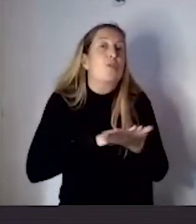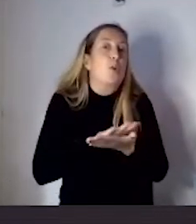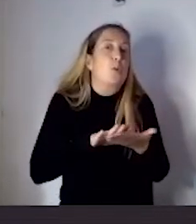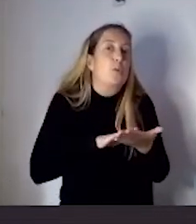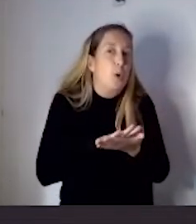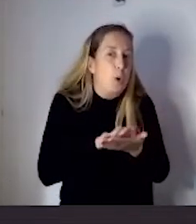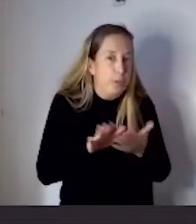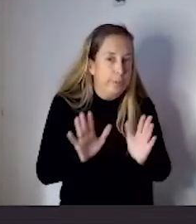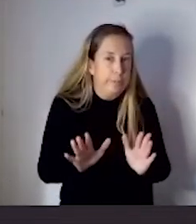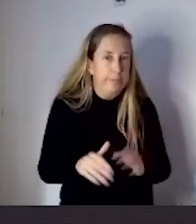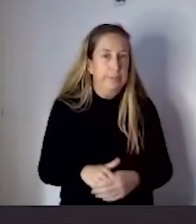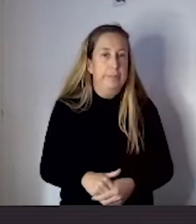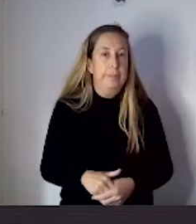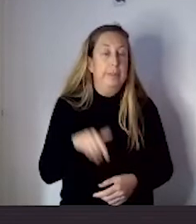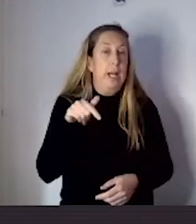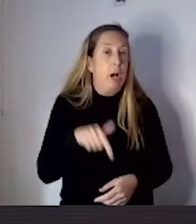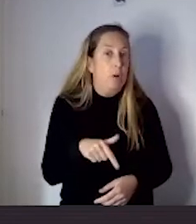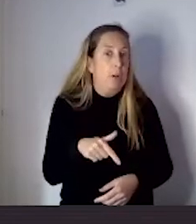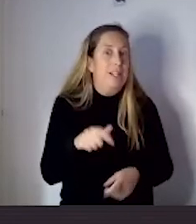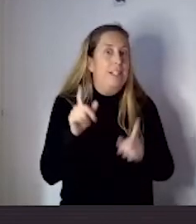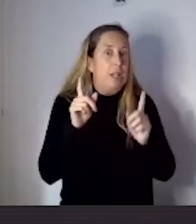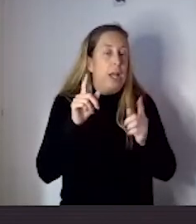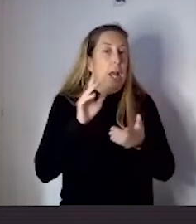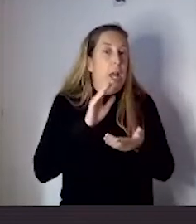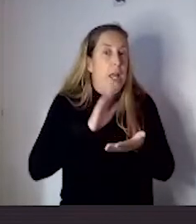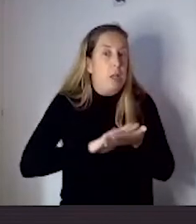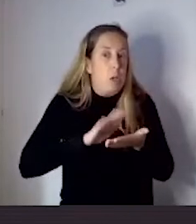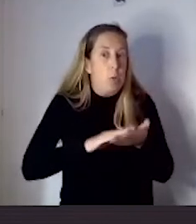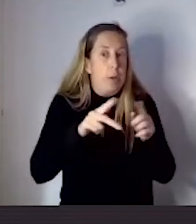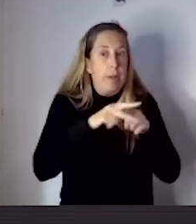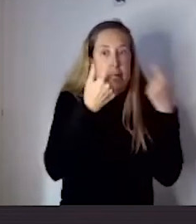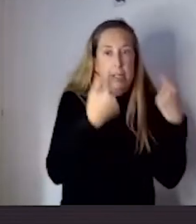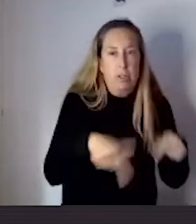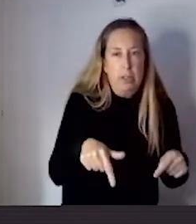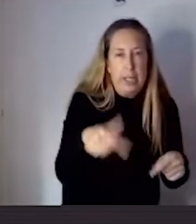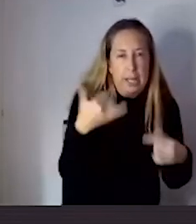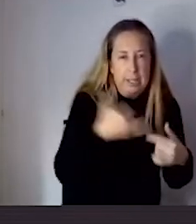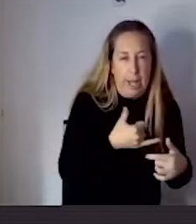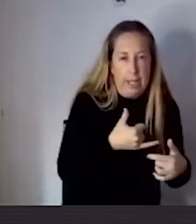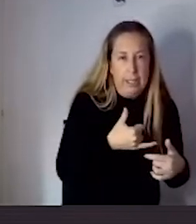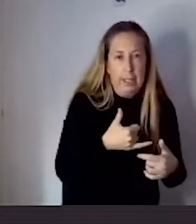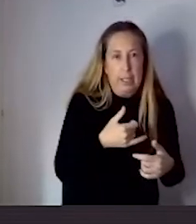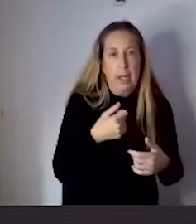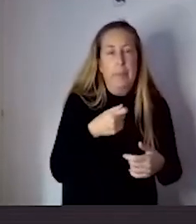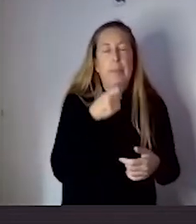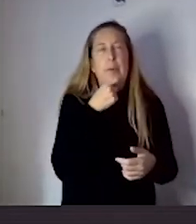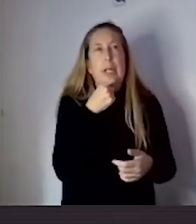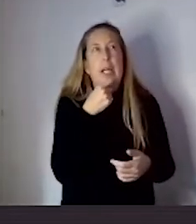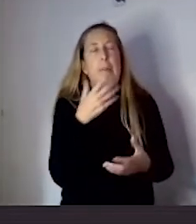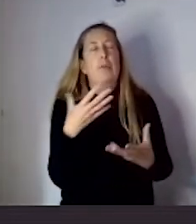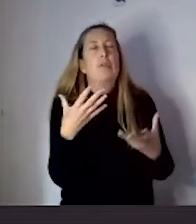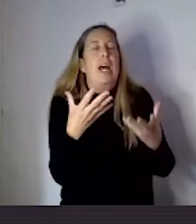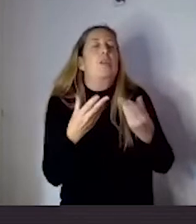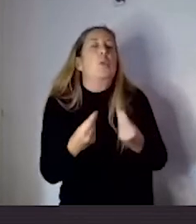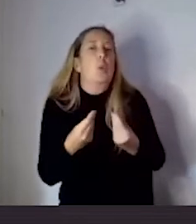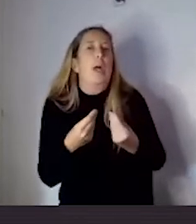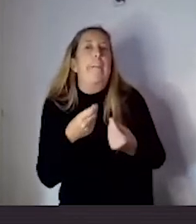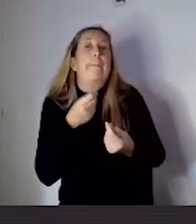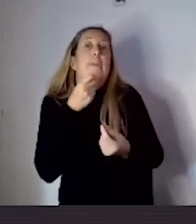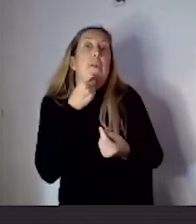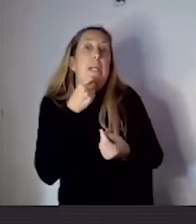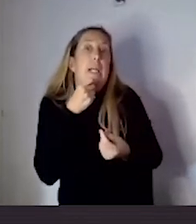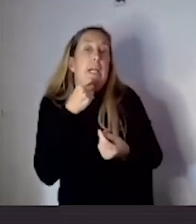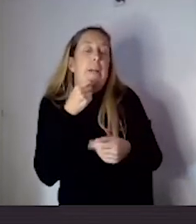tenemos nuevas tecnologías como aplicaciones que nos controlan o al menos nos ayudan a medir la cantidad de empeño y